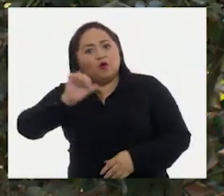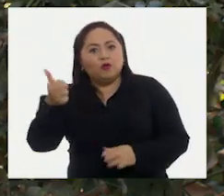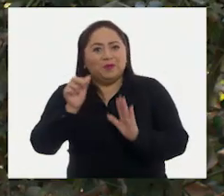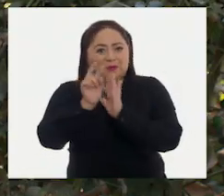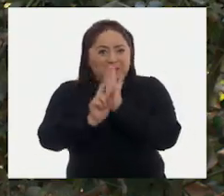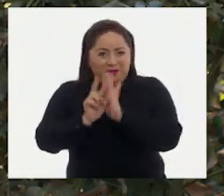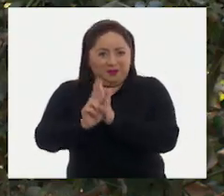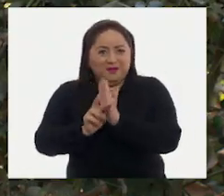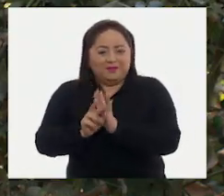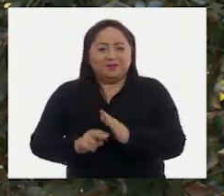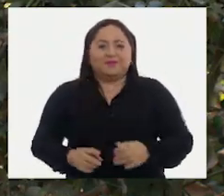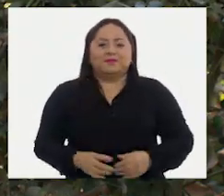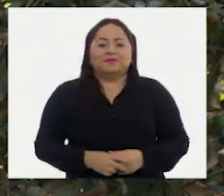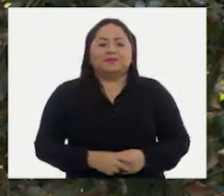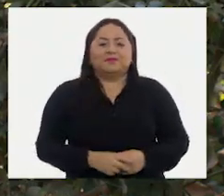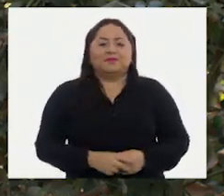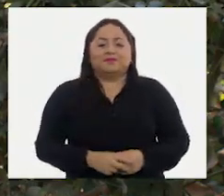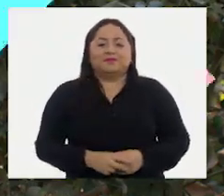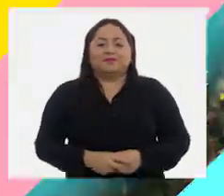siguiente video!